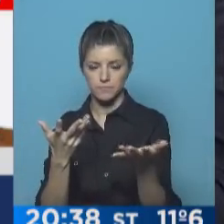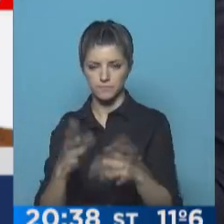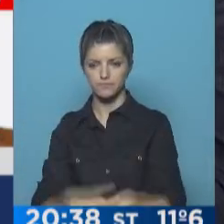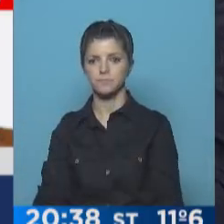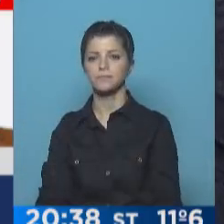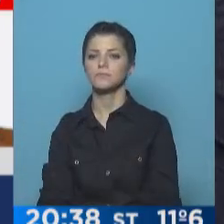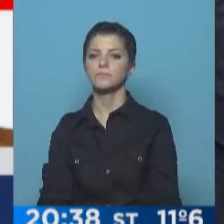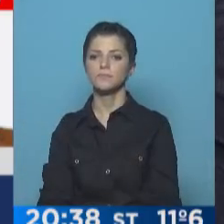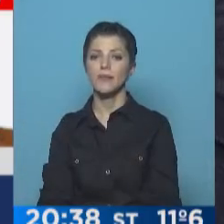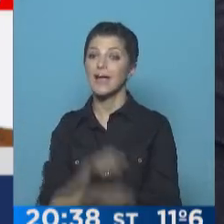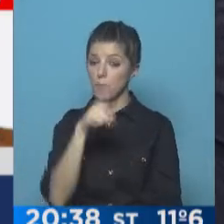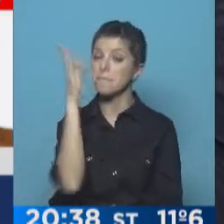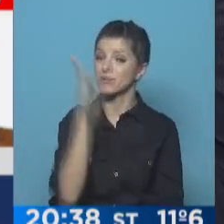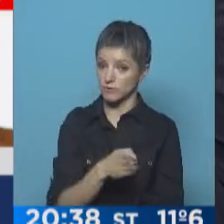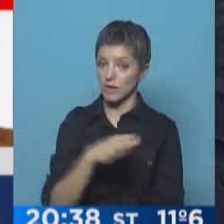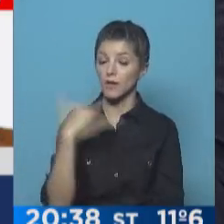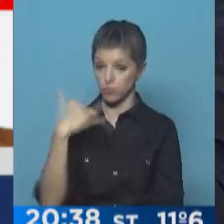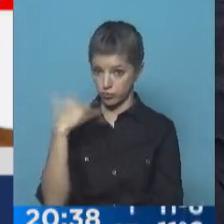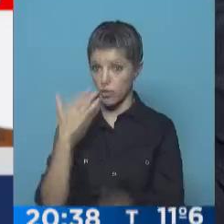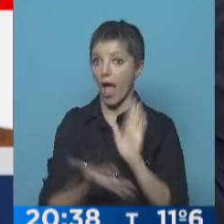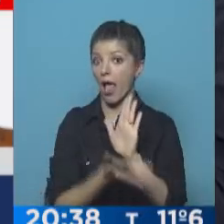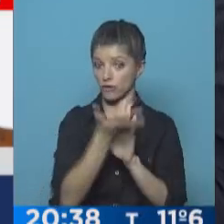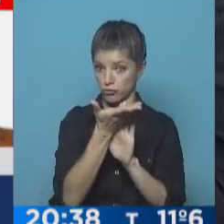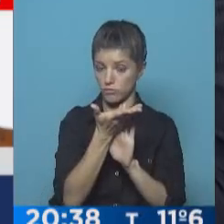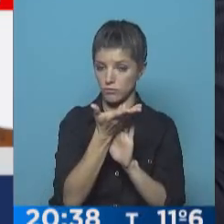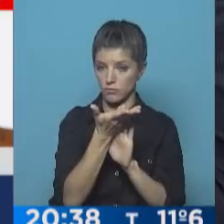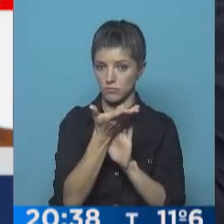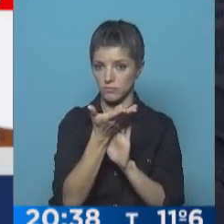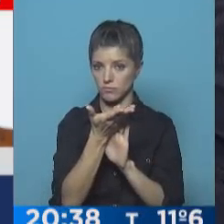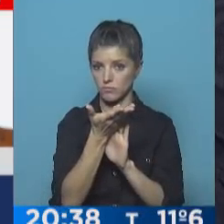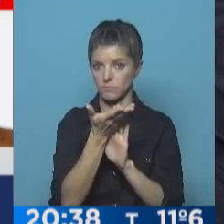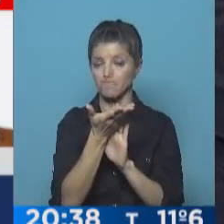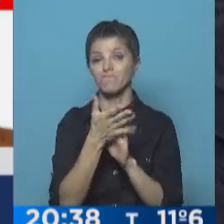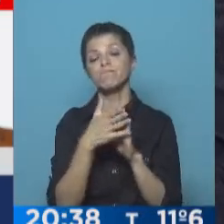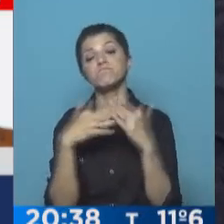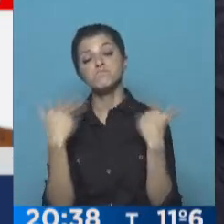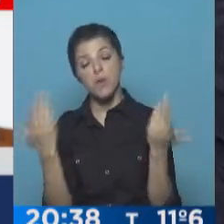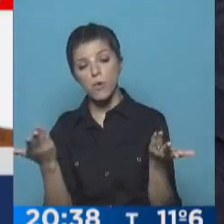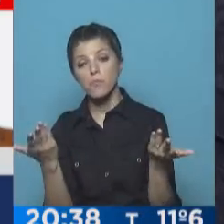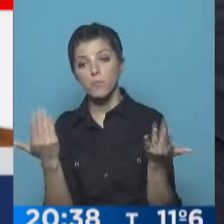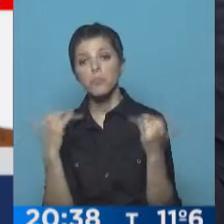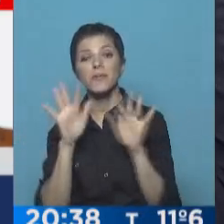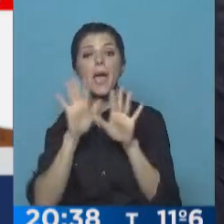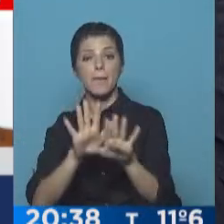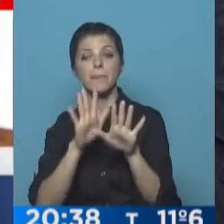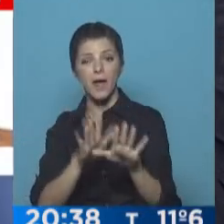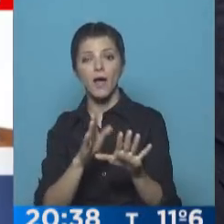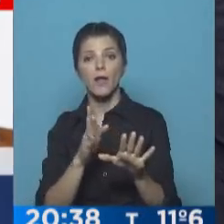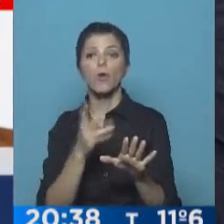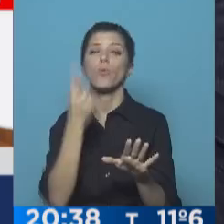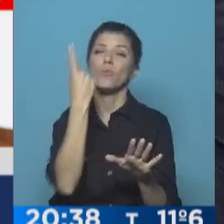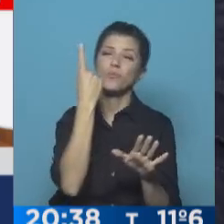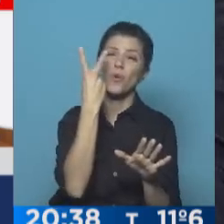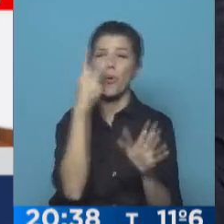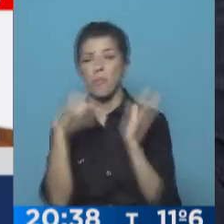que es un porcentaje bastante alto, muy alto, pero se podría haber esperado que sacara un punto, dos puntos más.